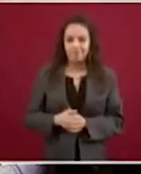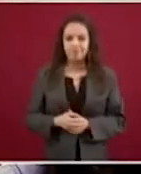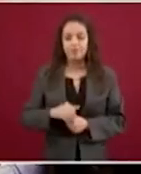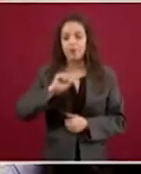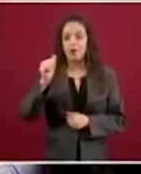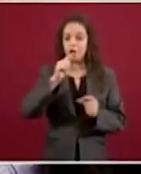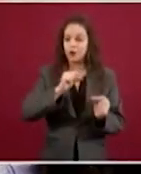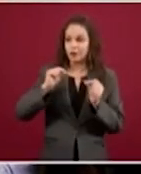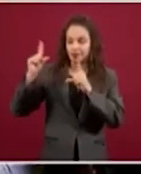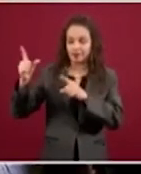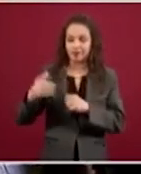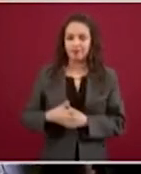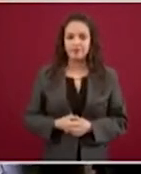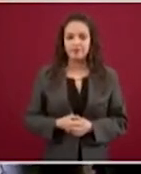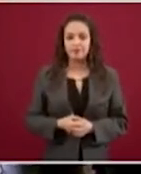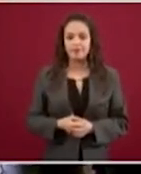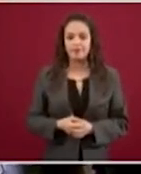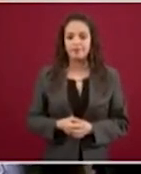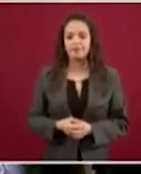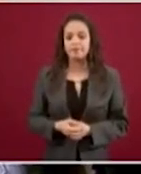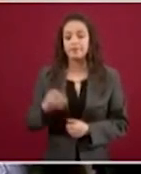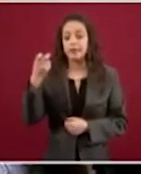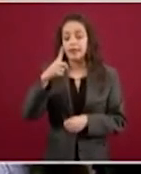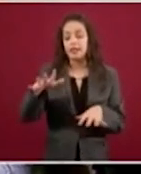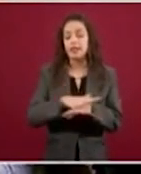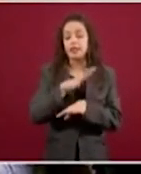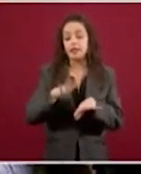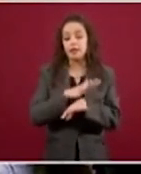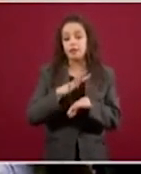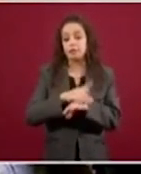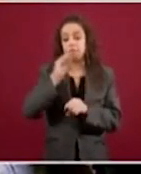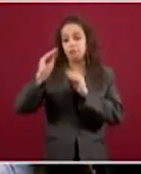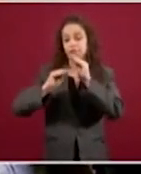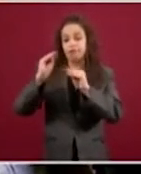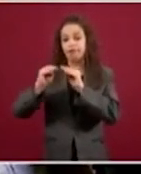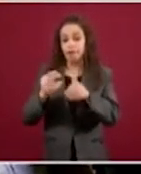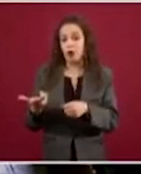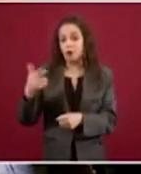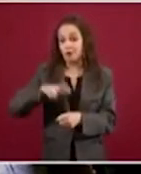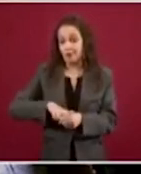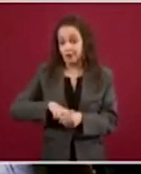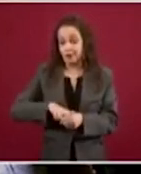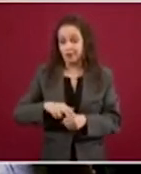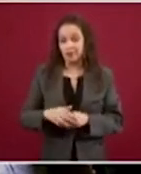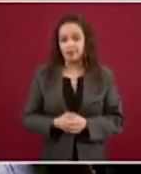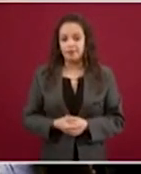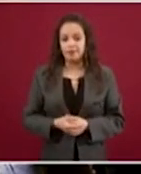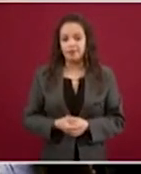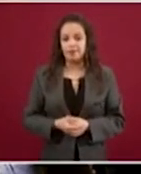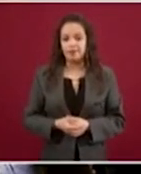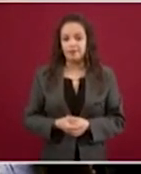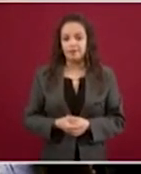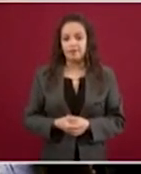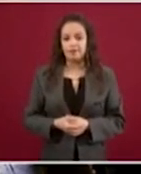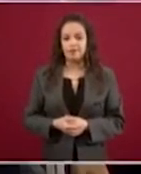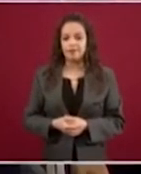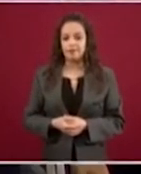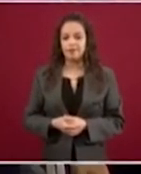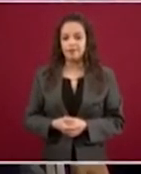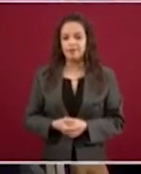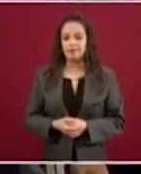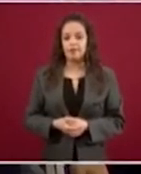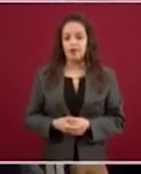médico bueno esto es justo la reconversión de hospitales que hicimos pusimos el día es la unidad médica móvil aquí de modo que el paciente